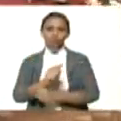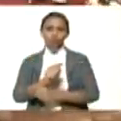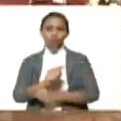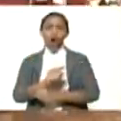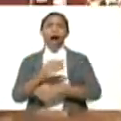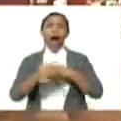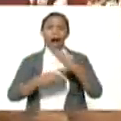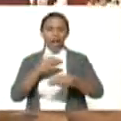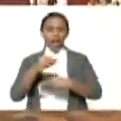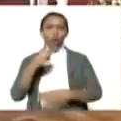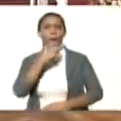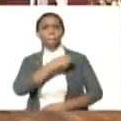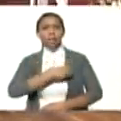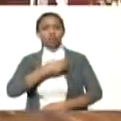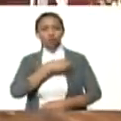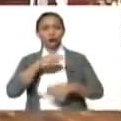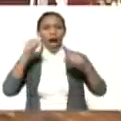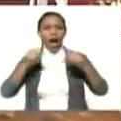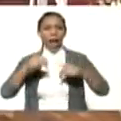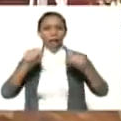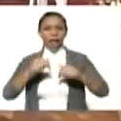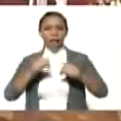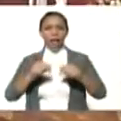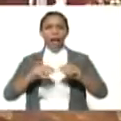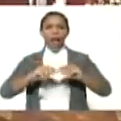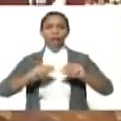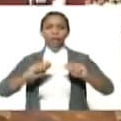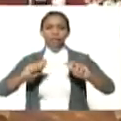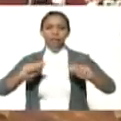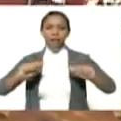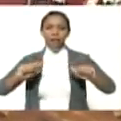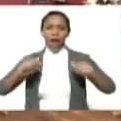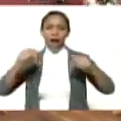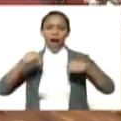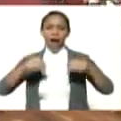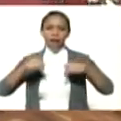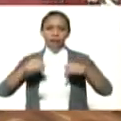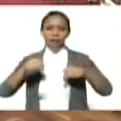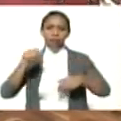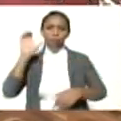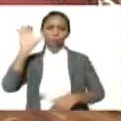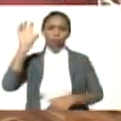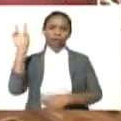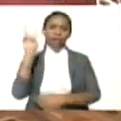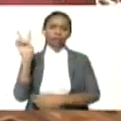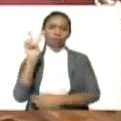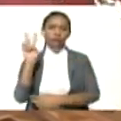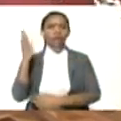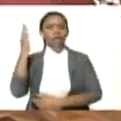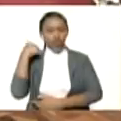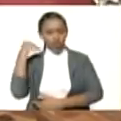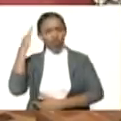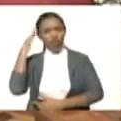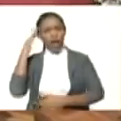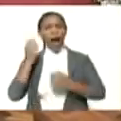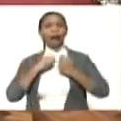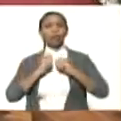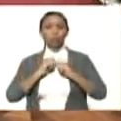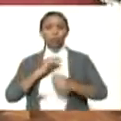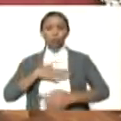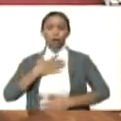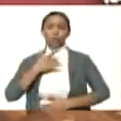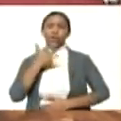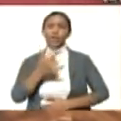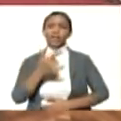ha sobrecumplido su misión aquí en la tierra, aquí en su patria Venezuela. Sé que Aristóbulo, podemos decir, Padre